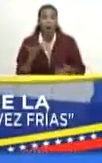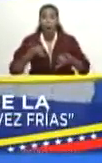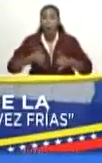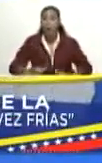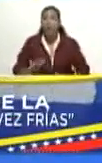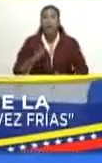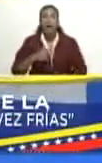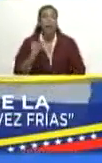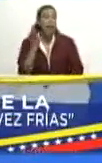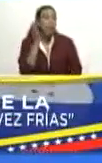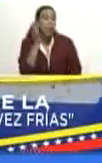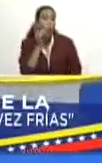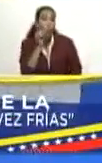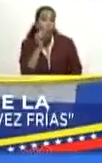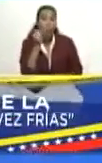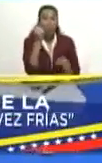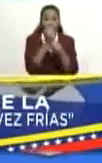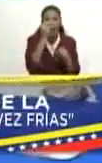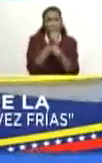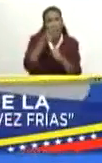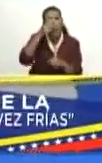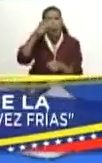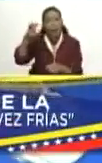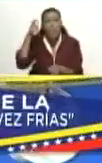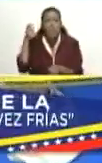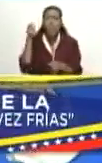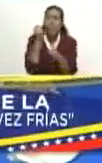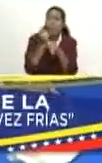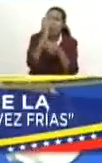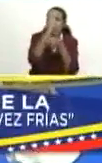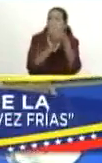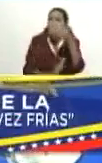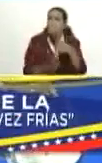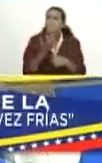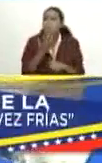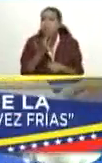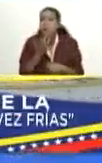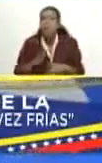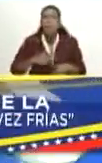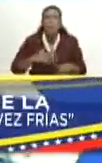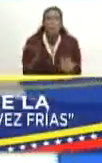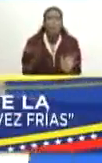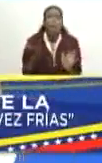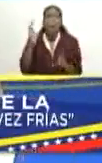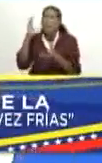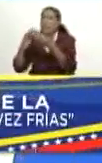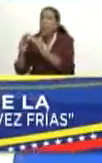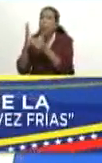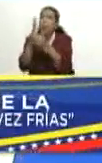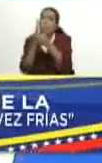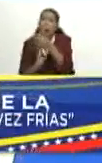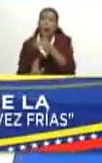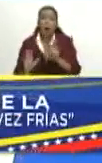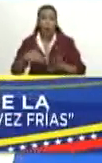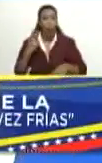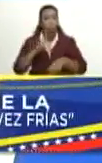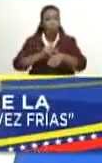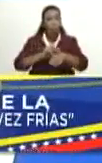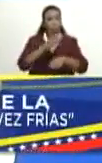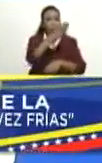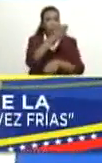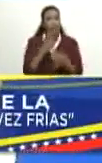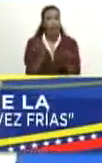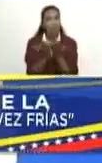hija de un obrero, de un campesino, de un trabajador, de alguien de la clase media puede estudiar en esos